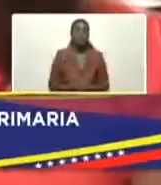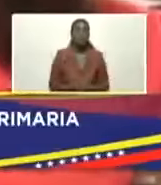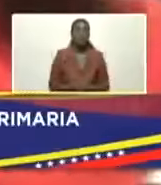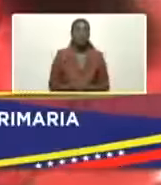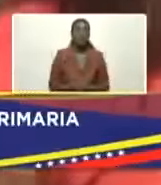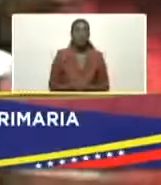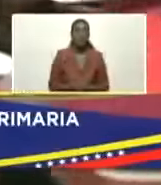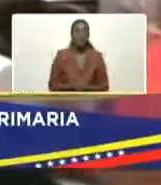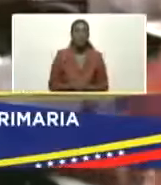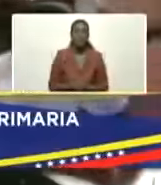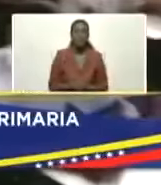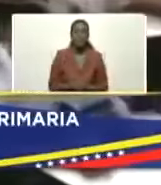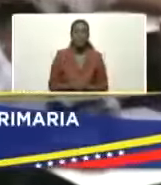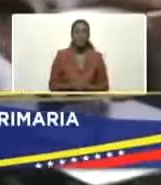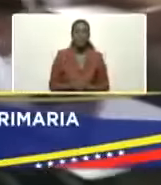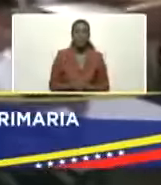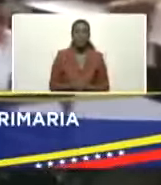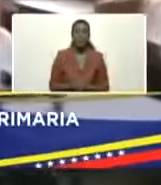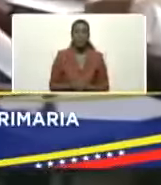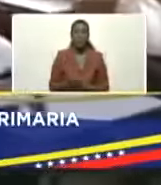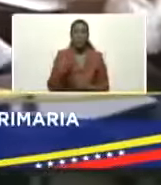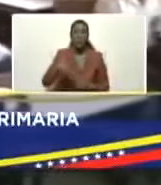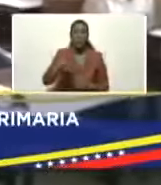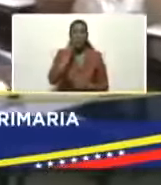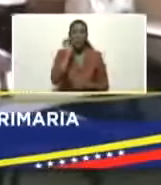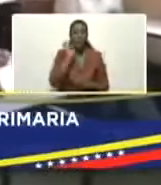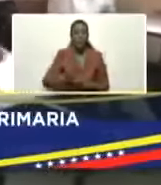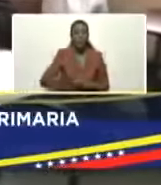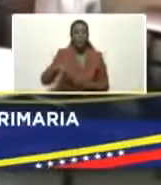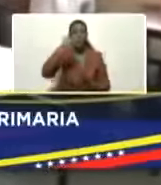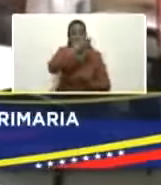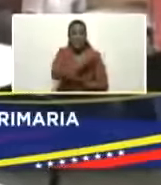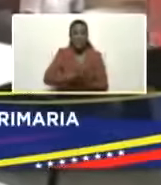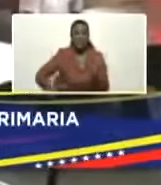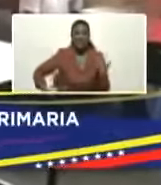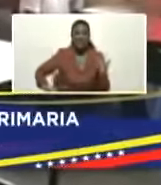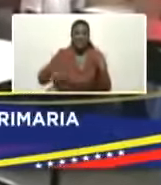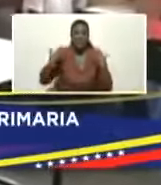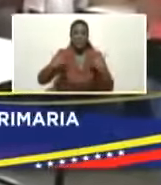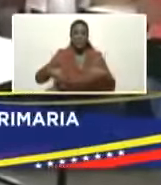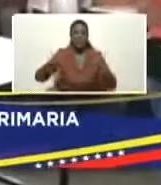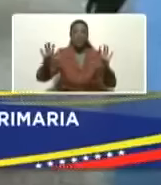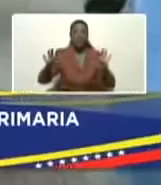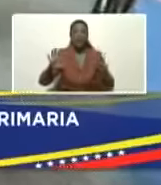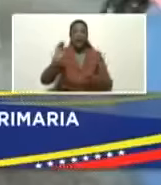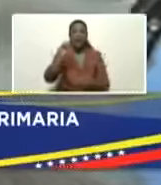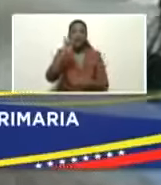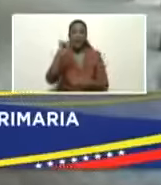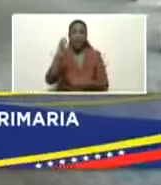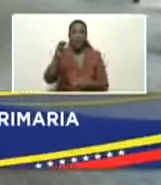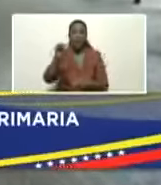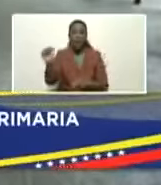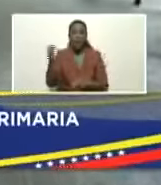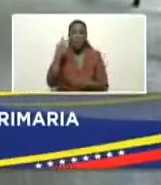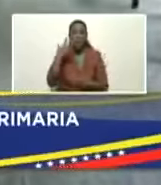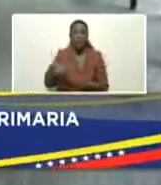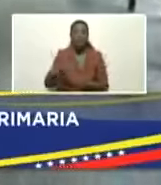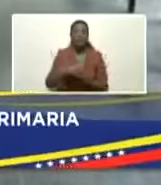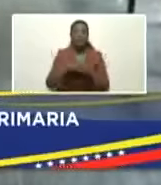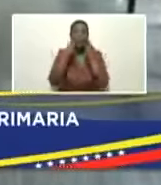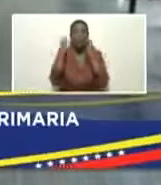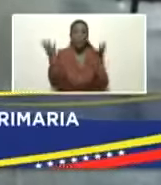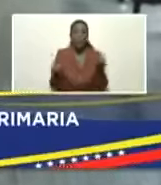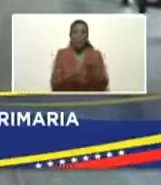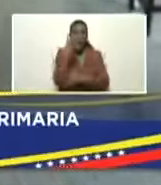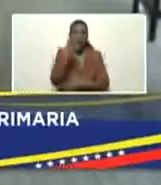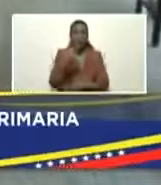decían hace un rato nuestros hermanos guarao. Presidente, el pueblo de Casacoima está agradecido por esa herramienta